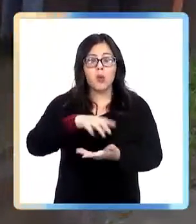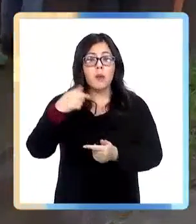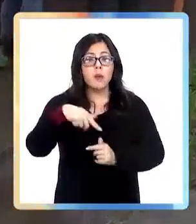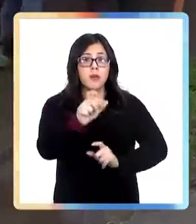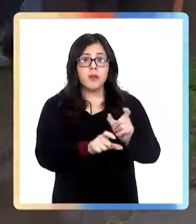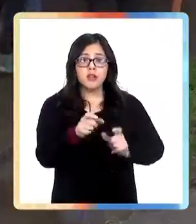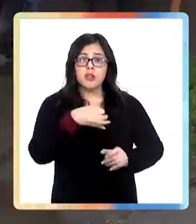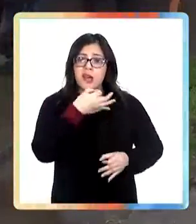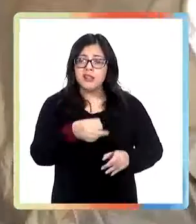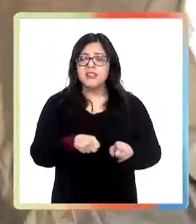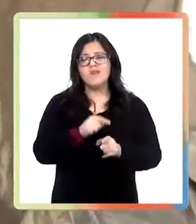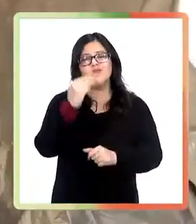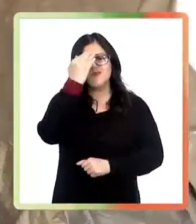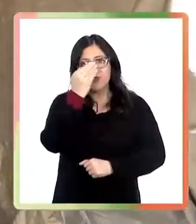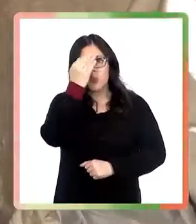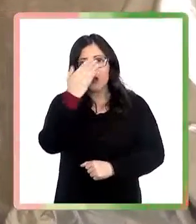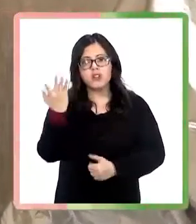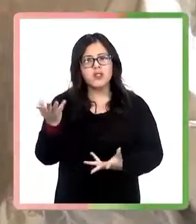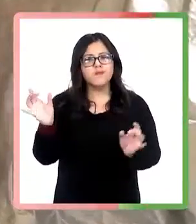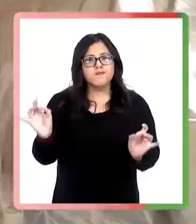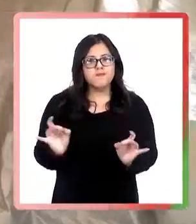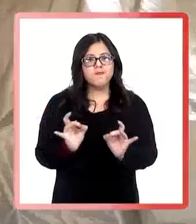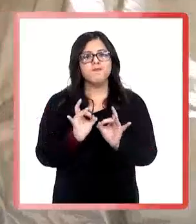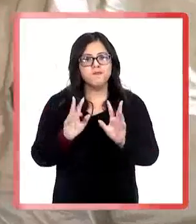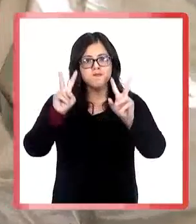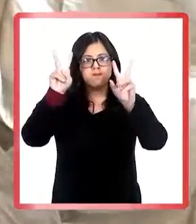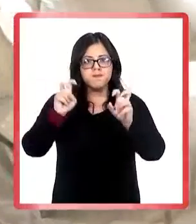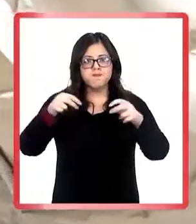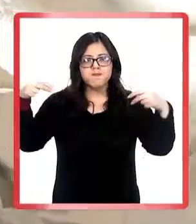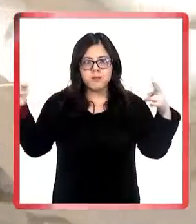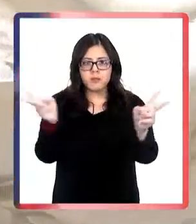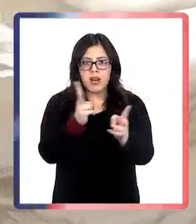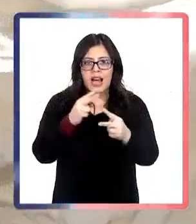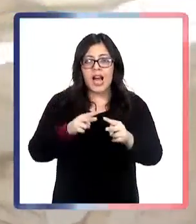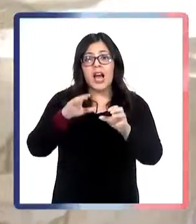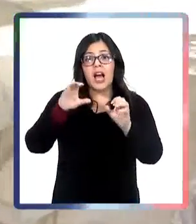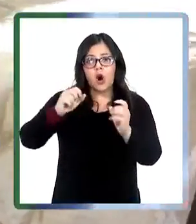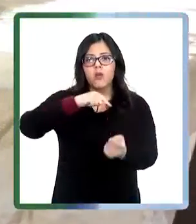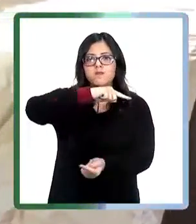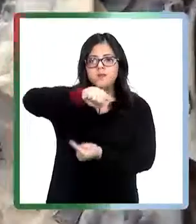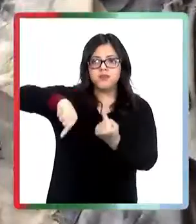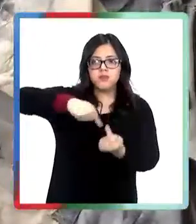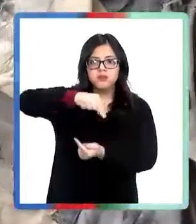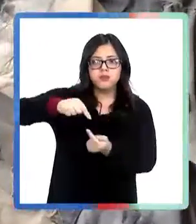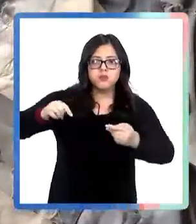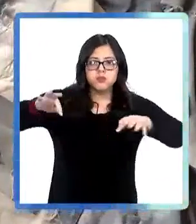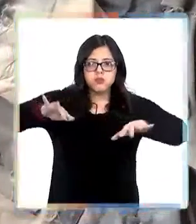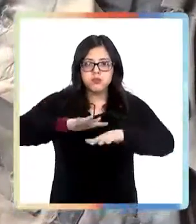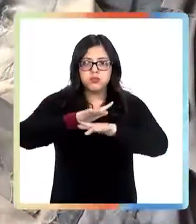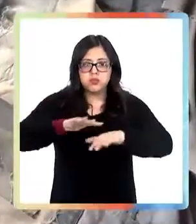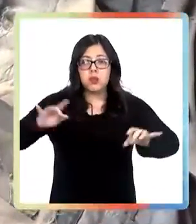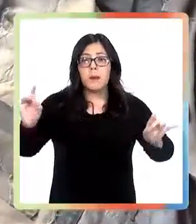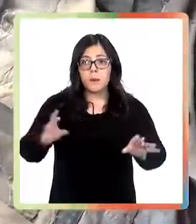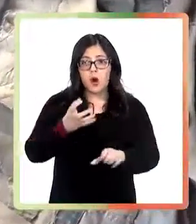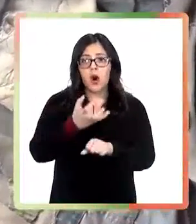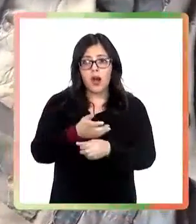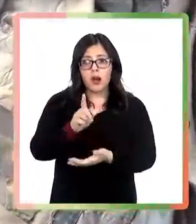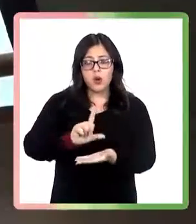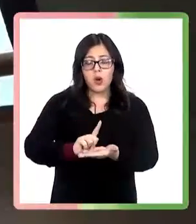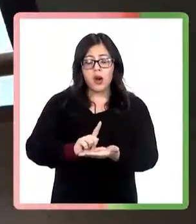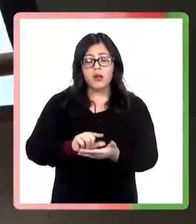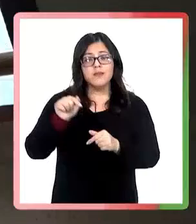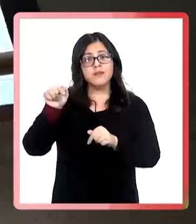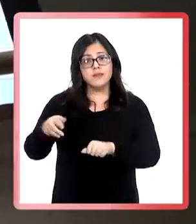vecinos manifestaron su preocupación ante un nuevo fenómeno de fuertes vientos o trombas marinas que pueden ocurrir en la